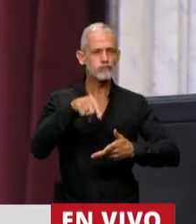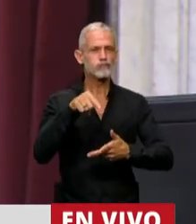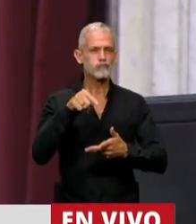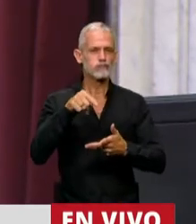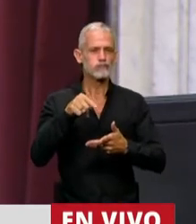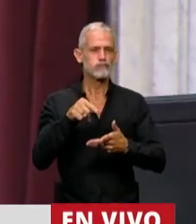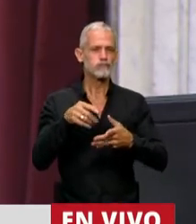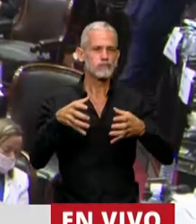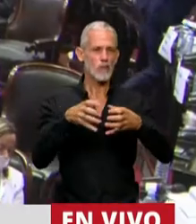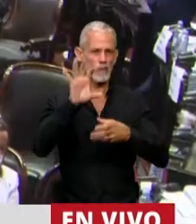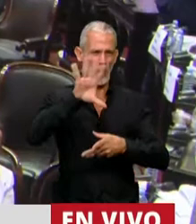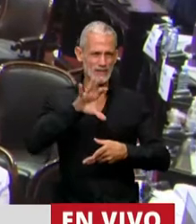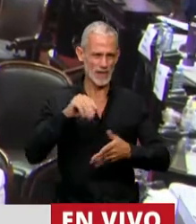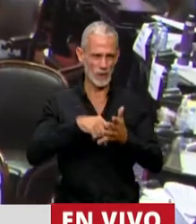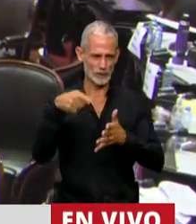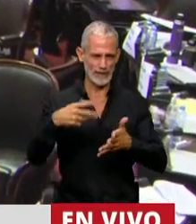Aires.